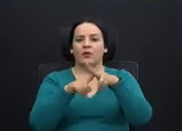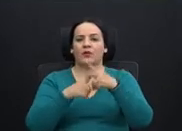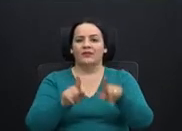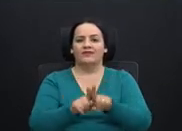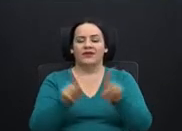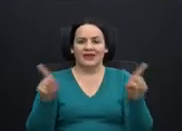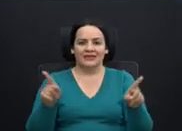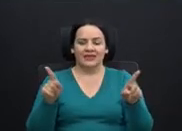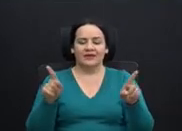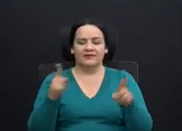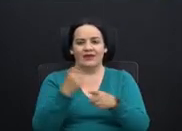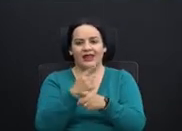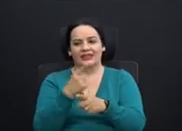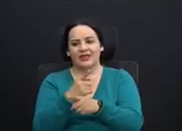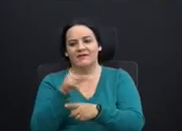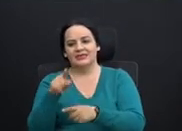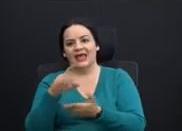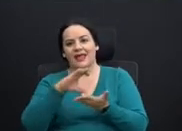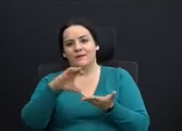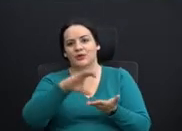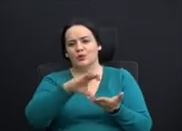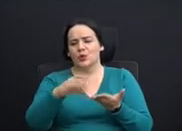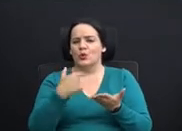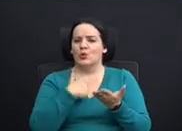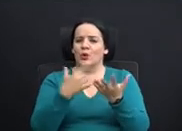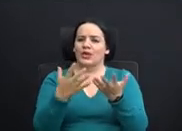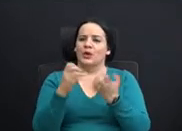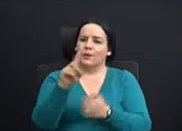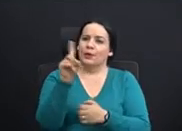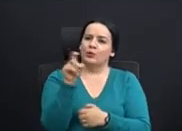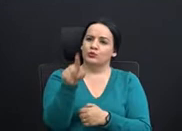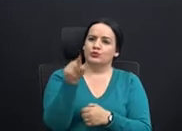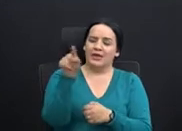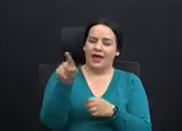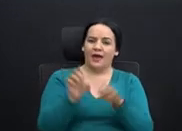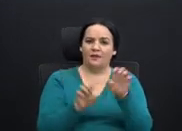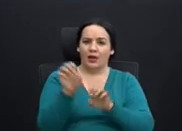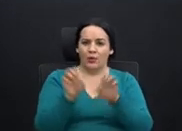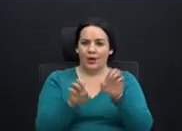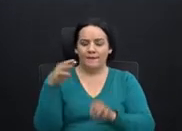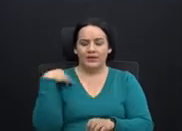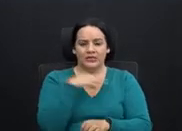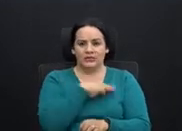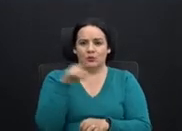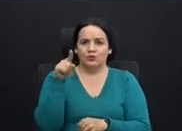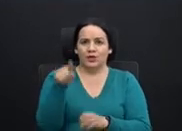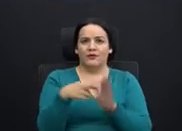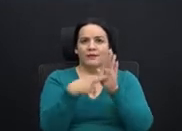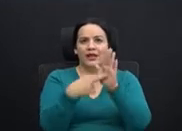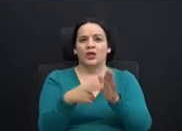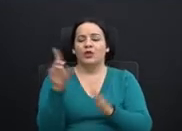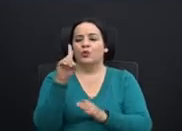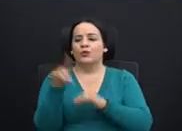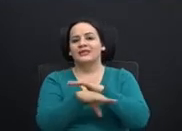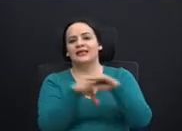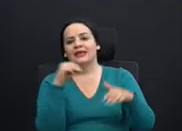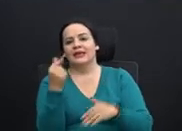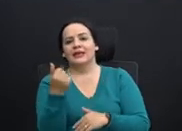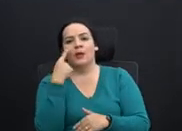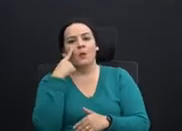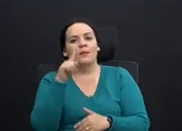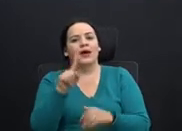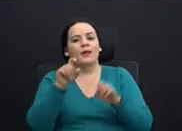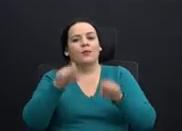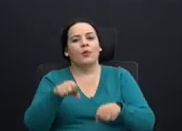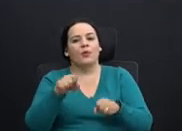a Inversiones. Yo quisiera consultarle si ha valorado el ministerio que usted representa de dónde saldrá el dinero para